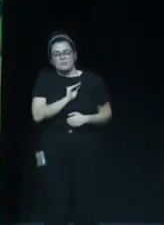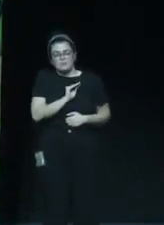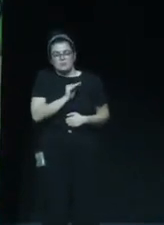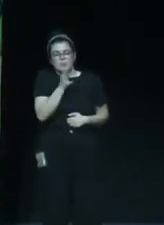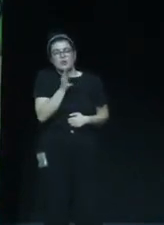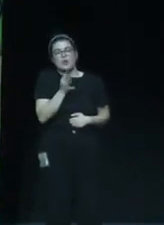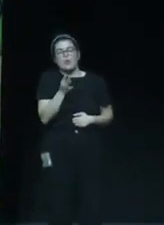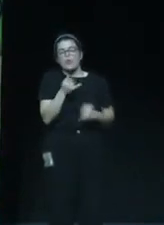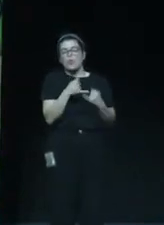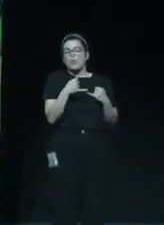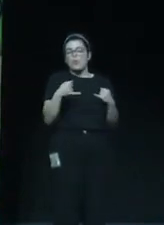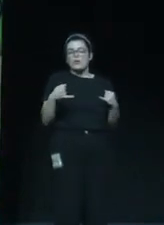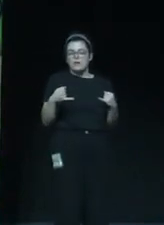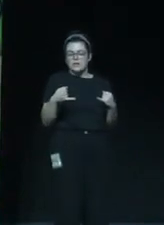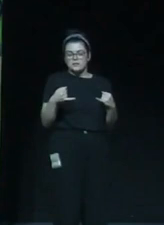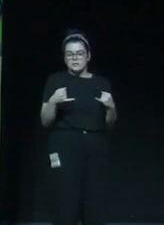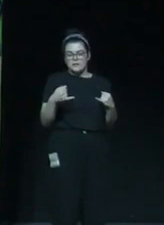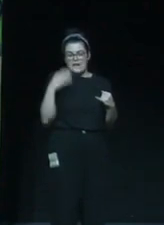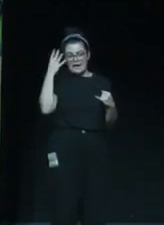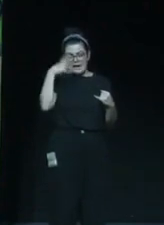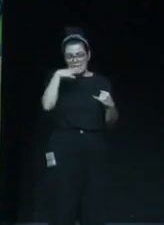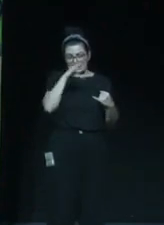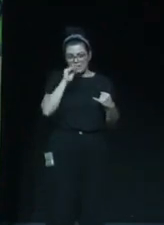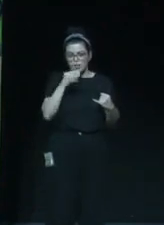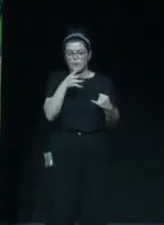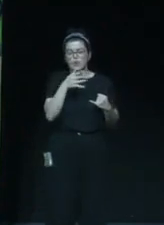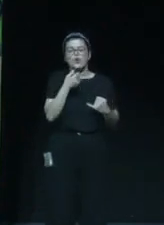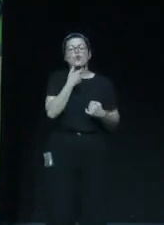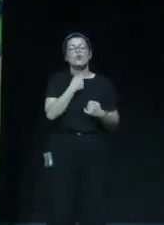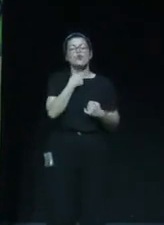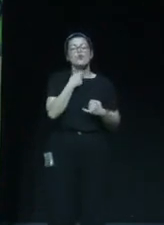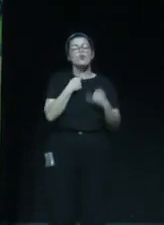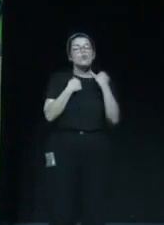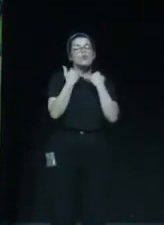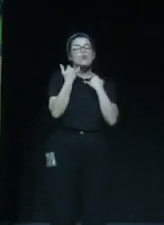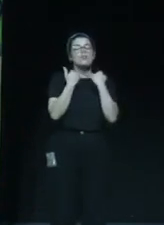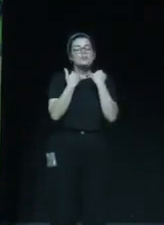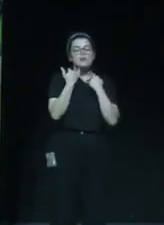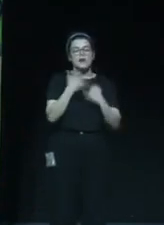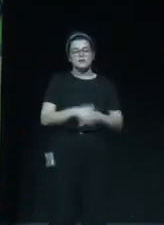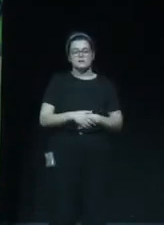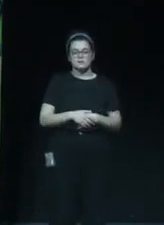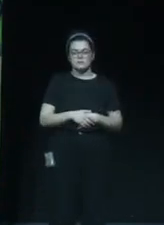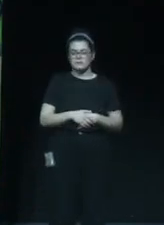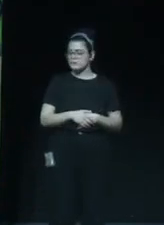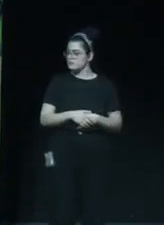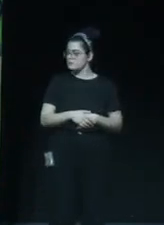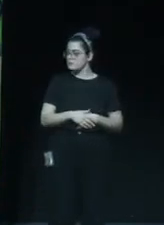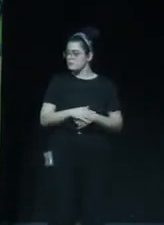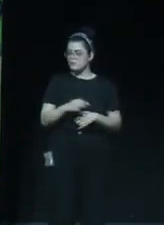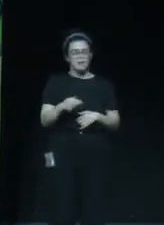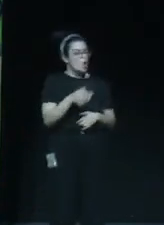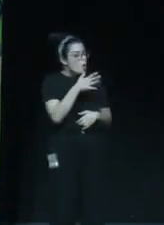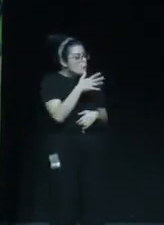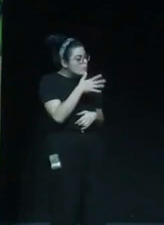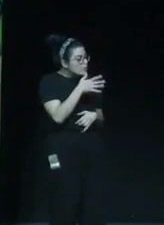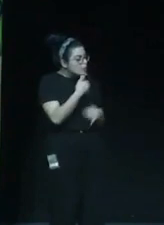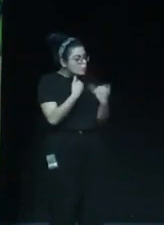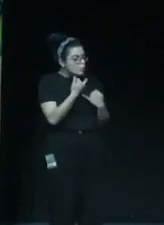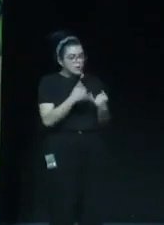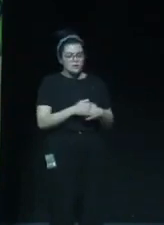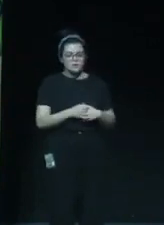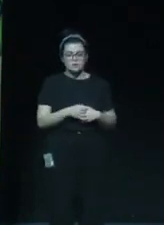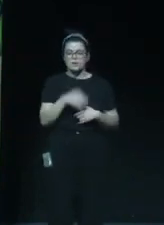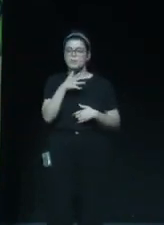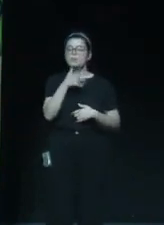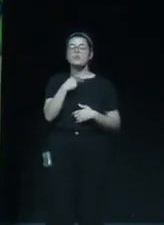Cuerdas, y en principio es por las cuerdas vocales. ¿Por qué se llama Cuerdas? Preguntado el corto. Cuerdas por las